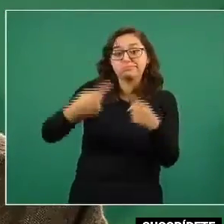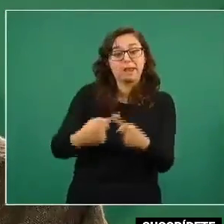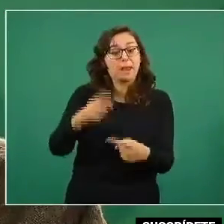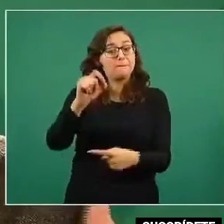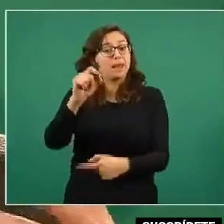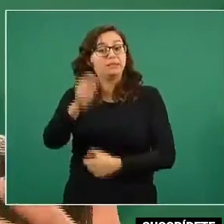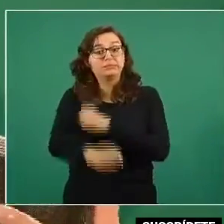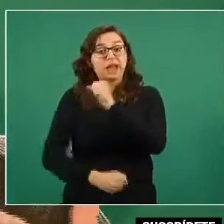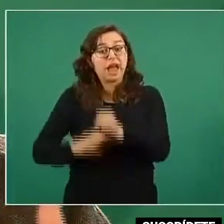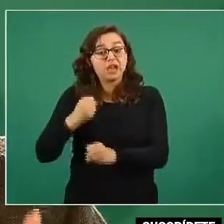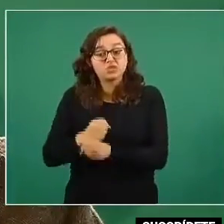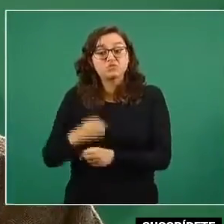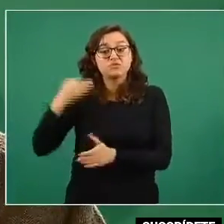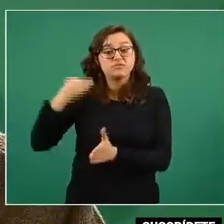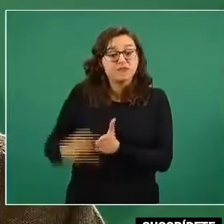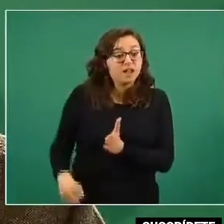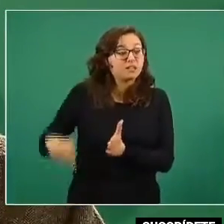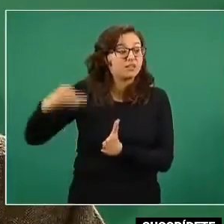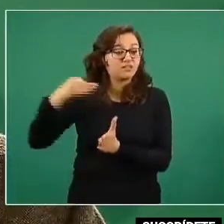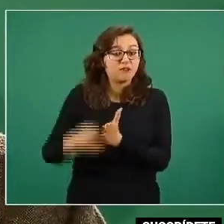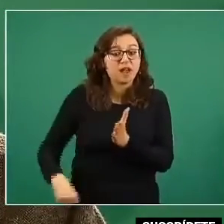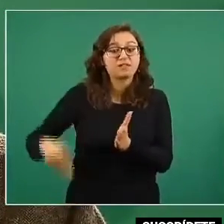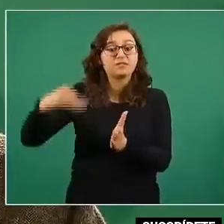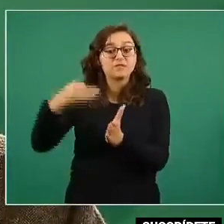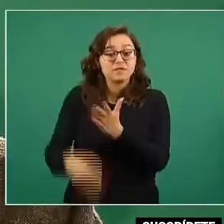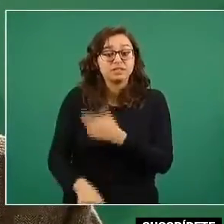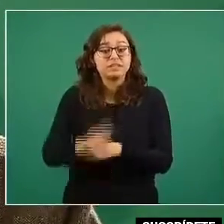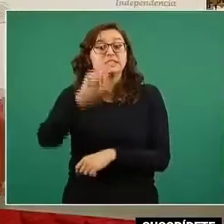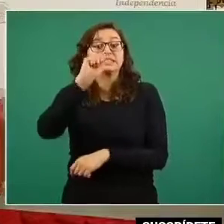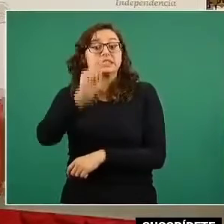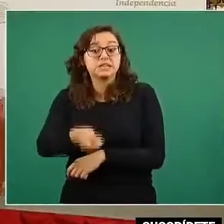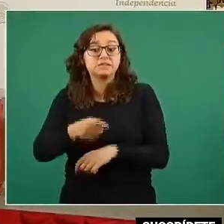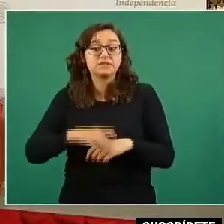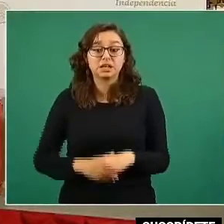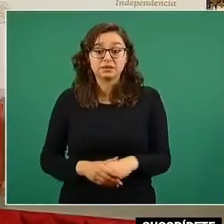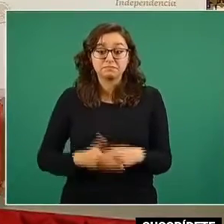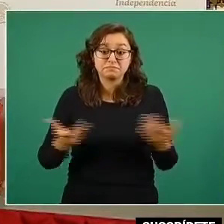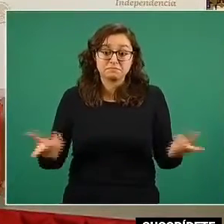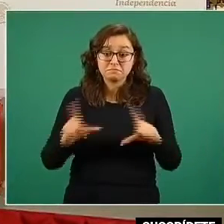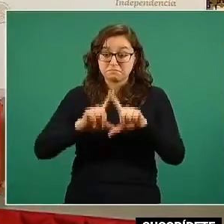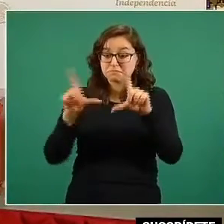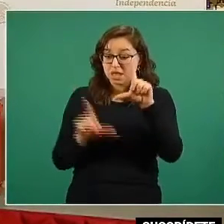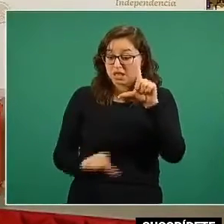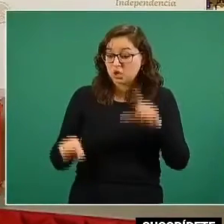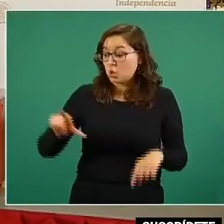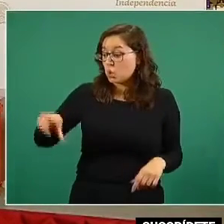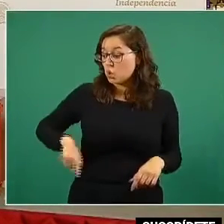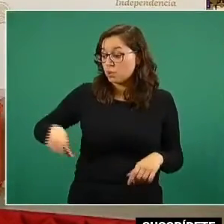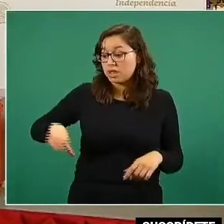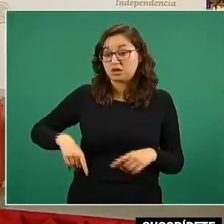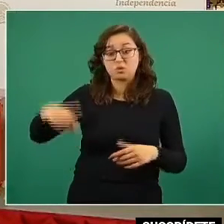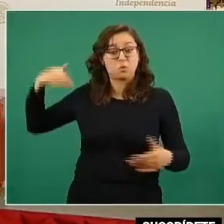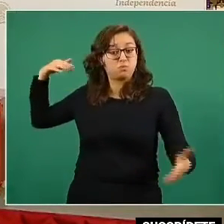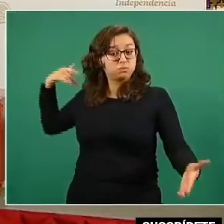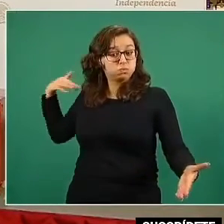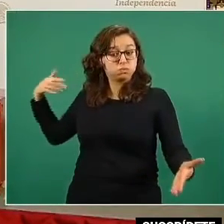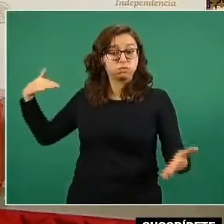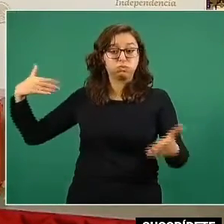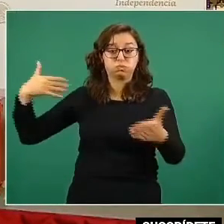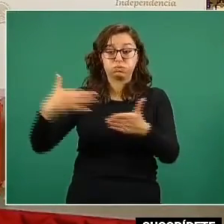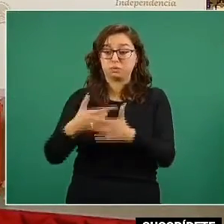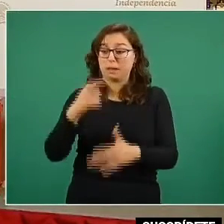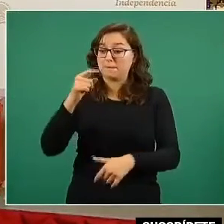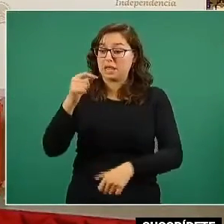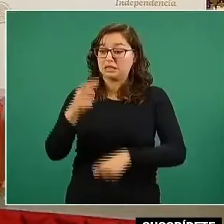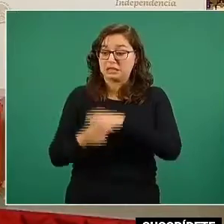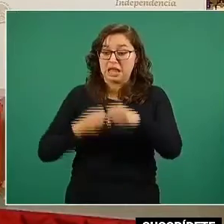quiere decir que las decisiones que en su momento han tomado los gobiernos de México no fueron suficientes o no fueron